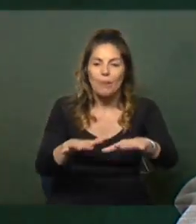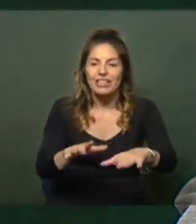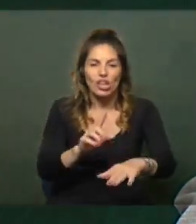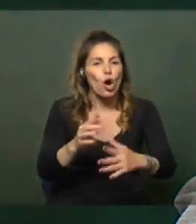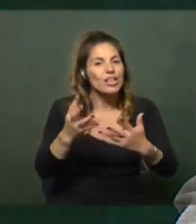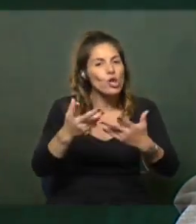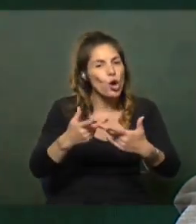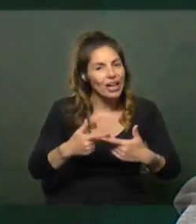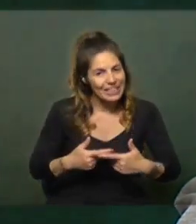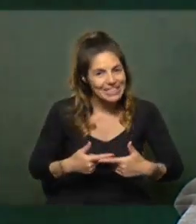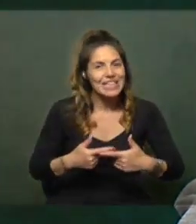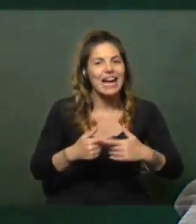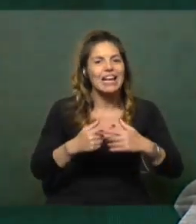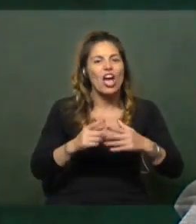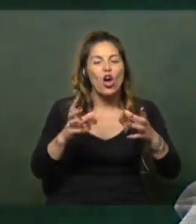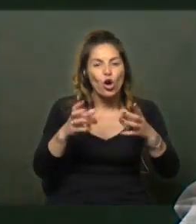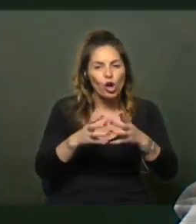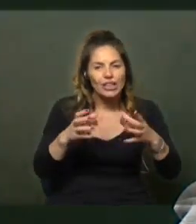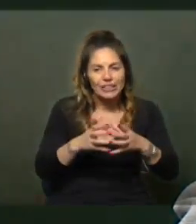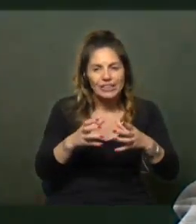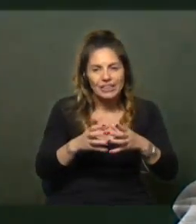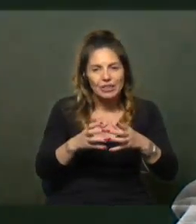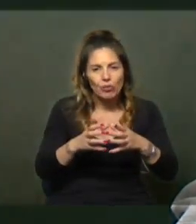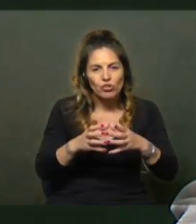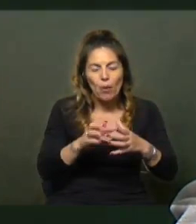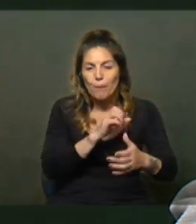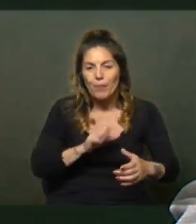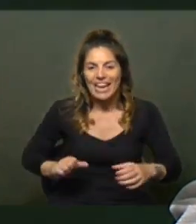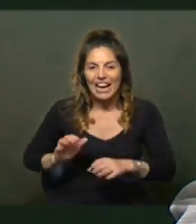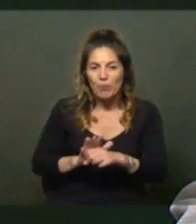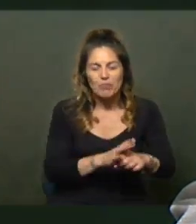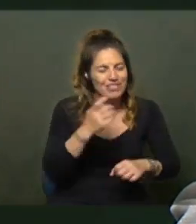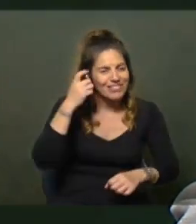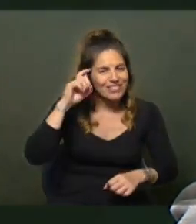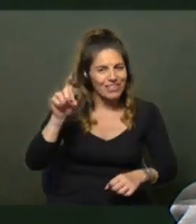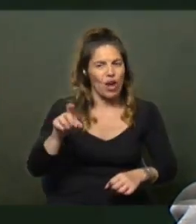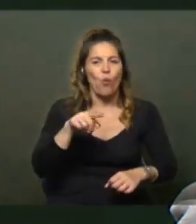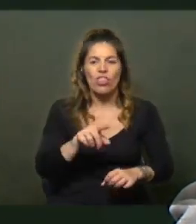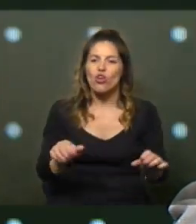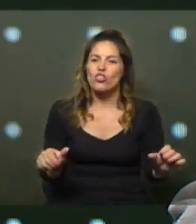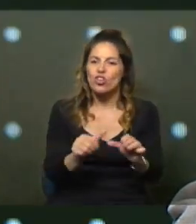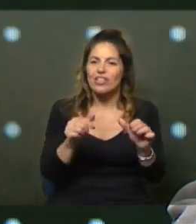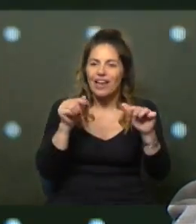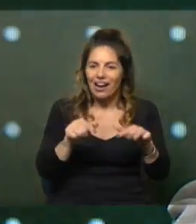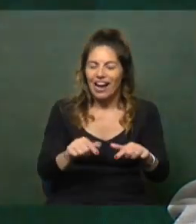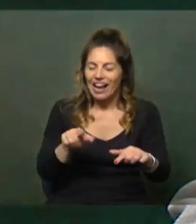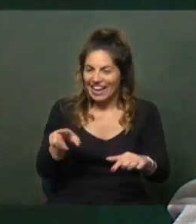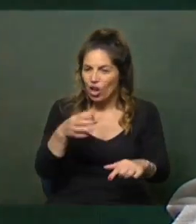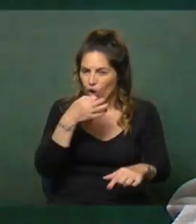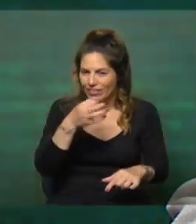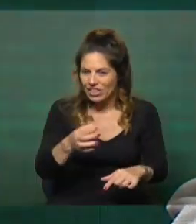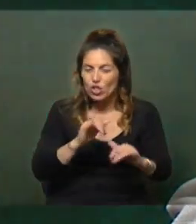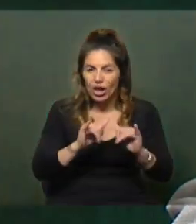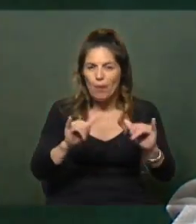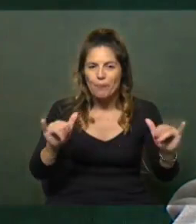organizar de alguna forma colectivos estatales y paraestatales para reprimir ideas y cuando eso sucede y aquí él lo ha dicho durante